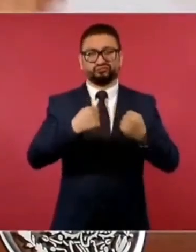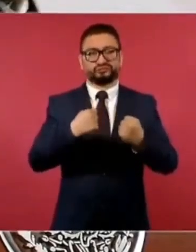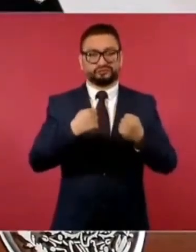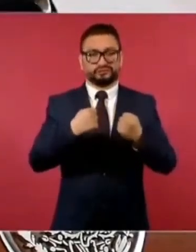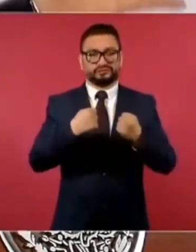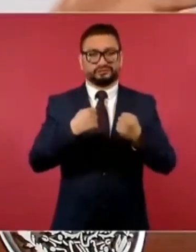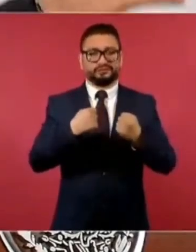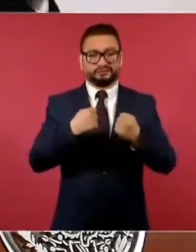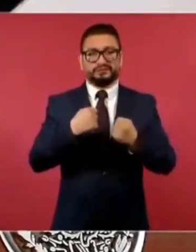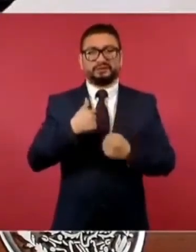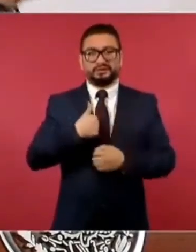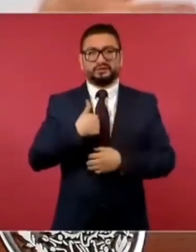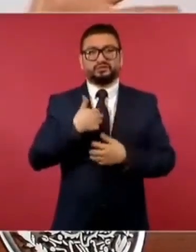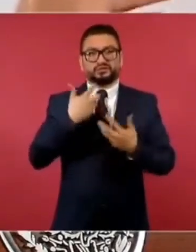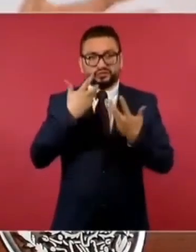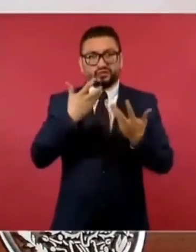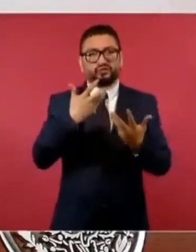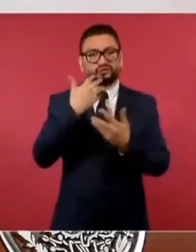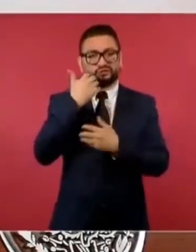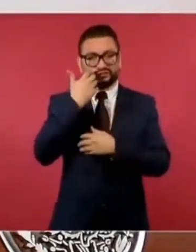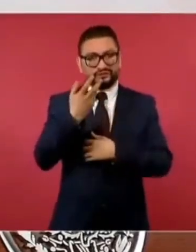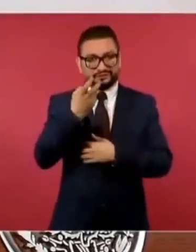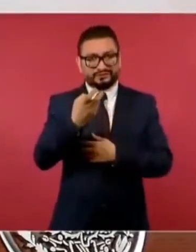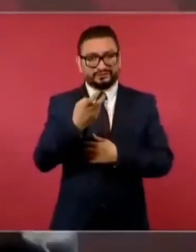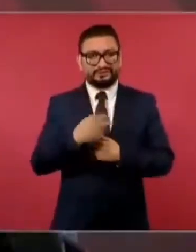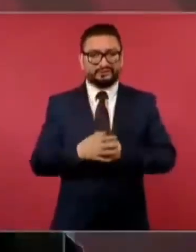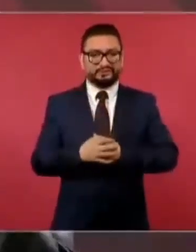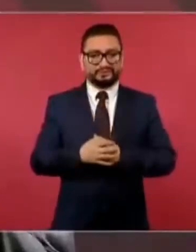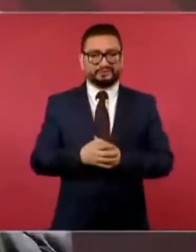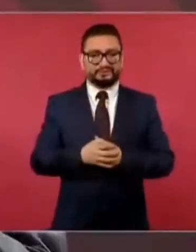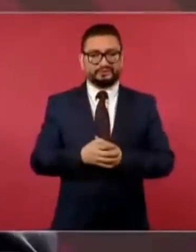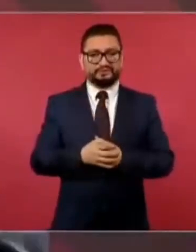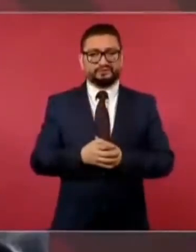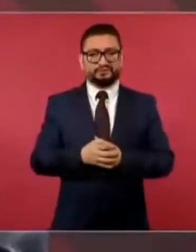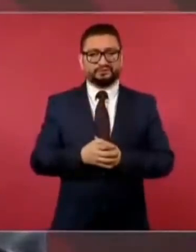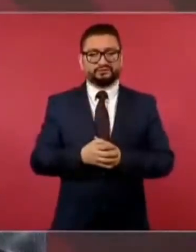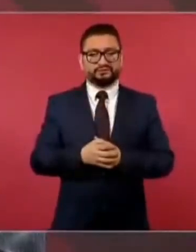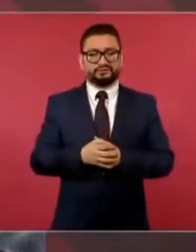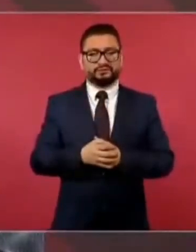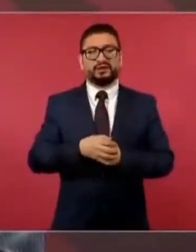Y me gustaría que con objetividad, sin apasionamientos,